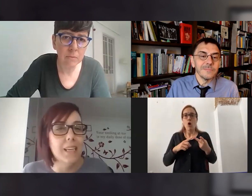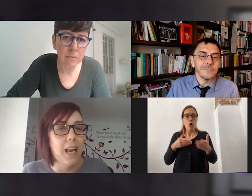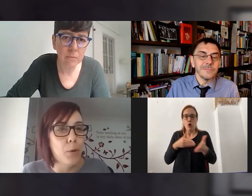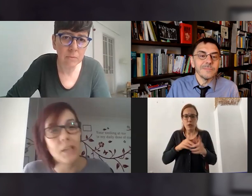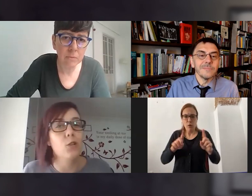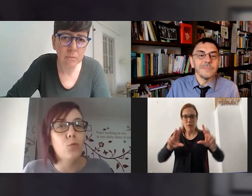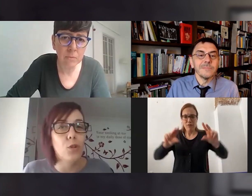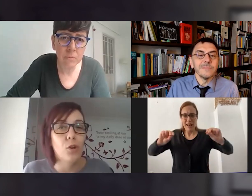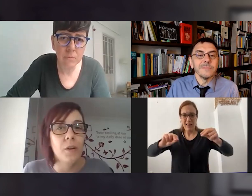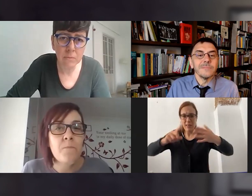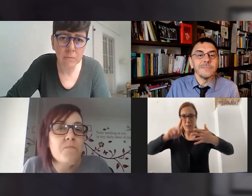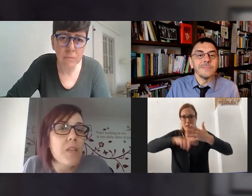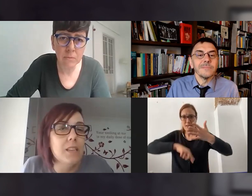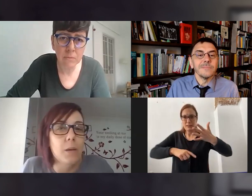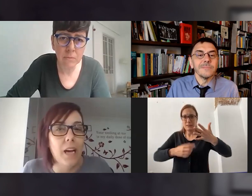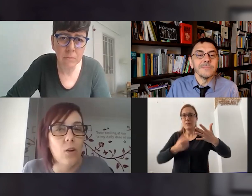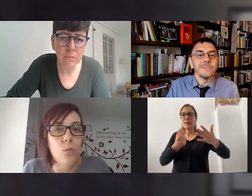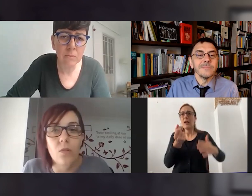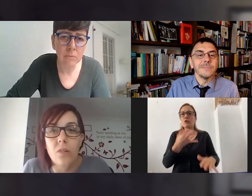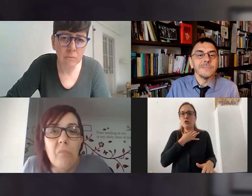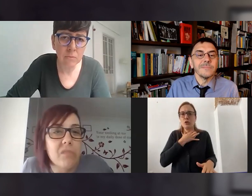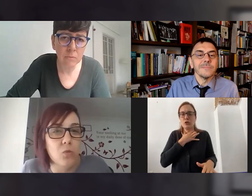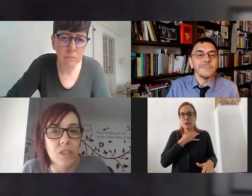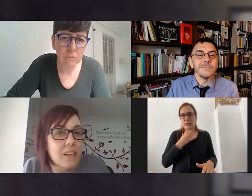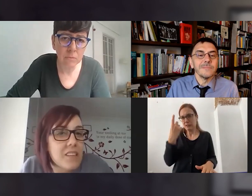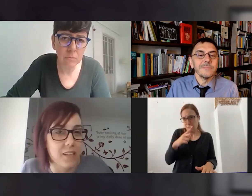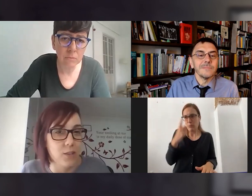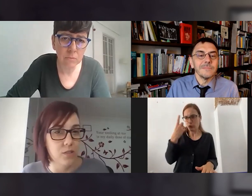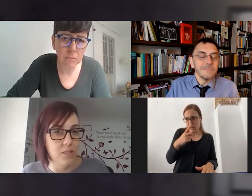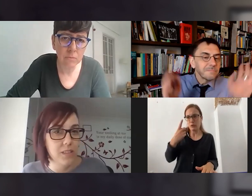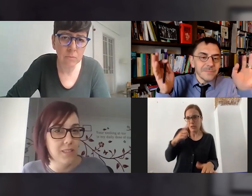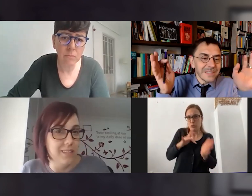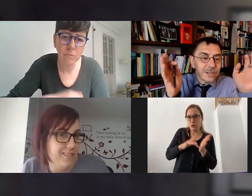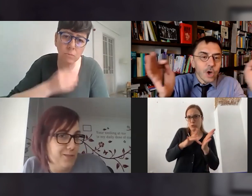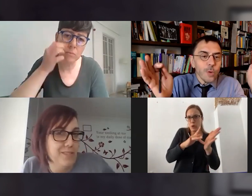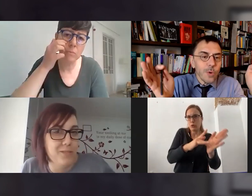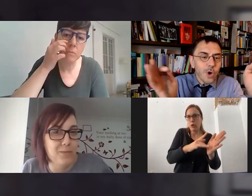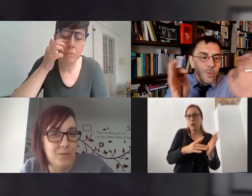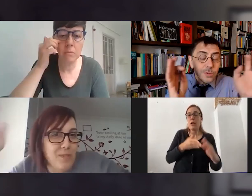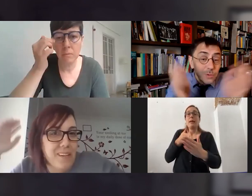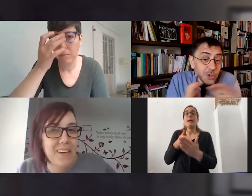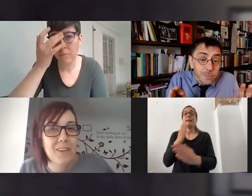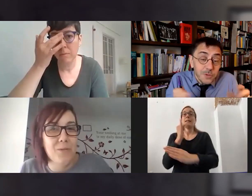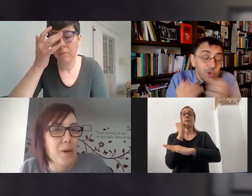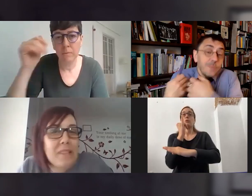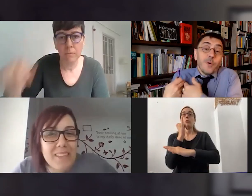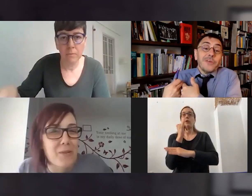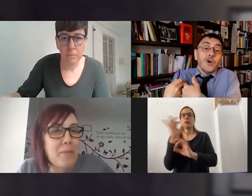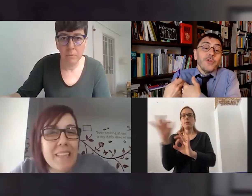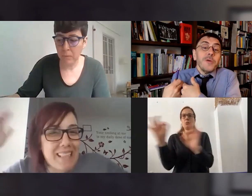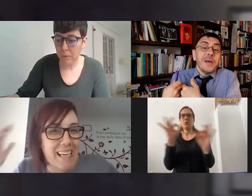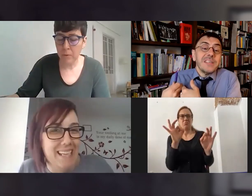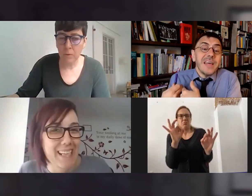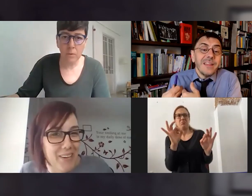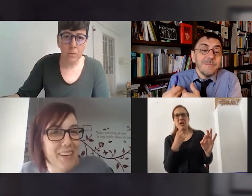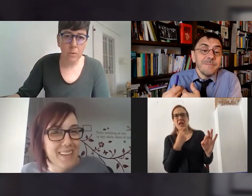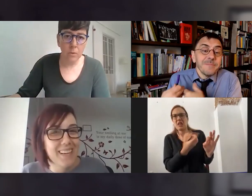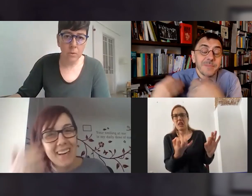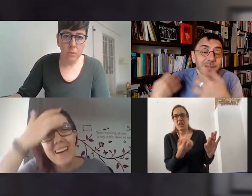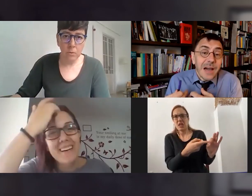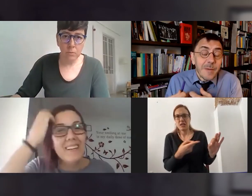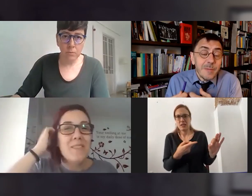llegas allí a la propia institución y te miran como, ¿qué estás diciendo? ¿Cómo? Yo soy profesor de universidad.